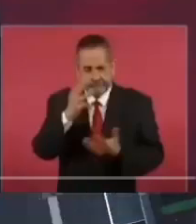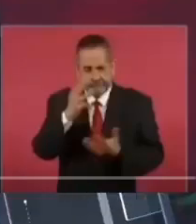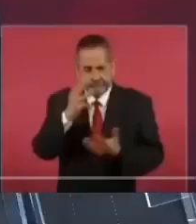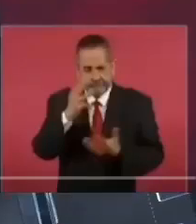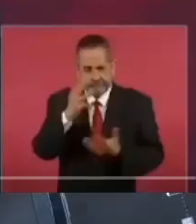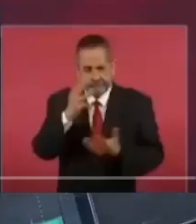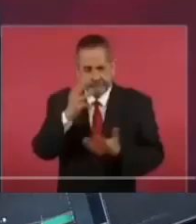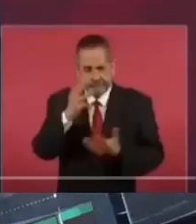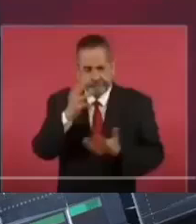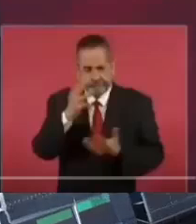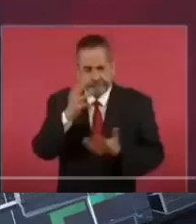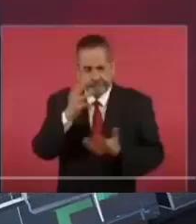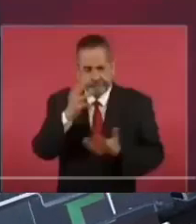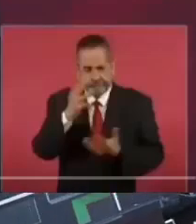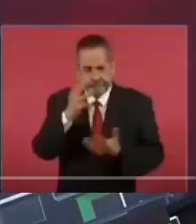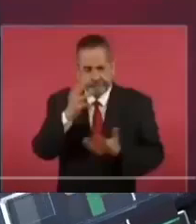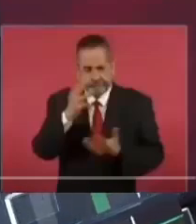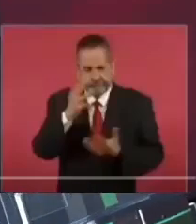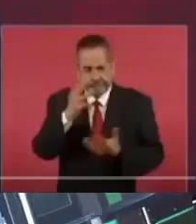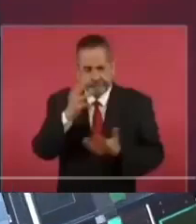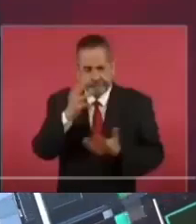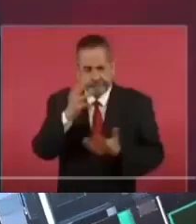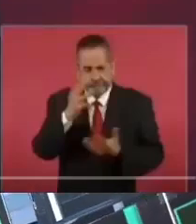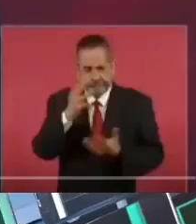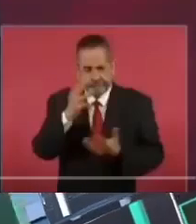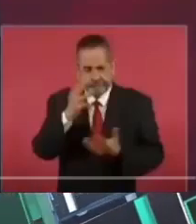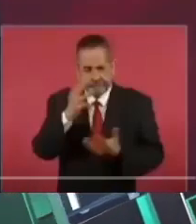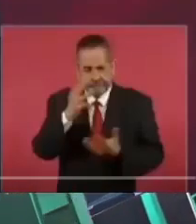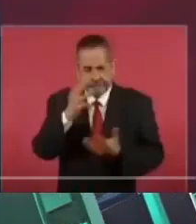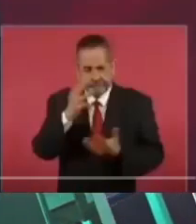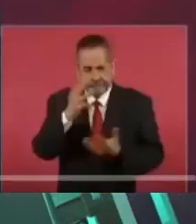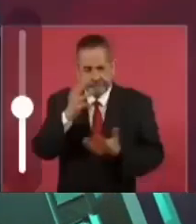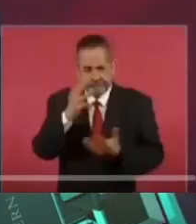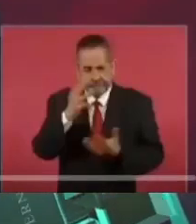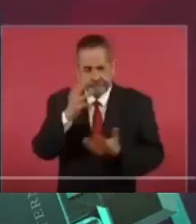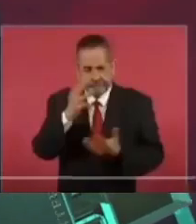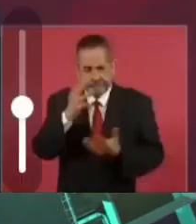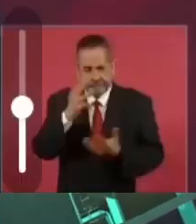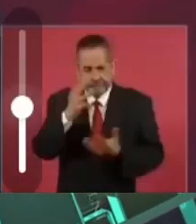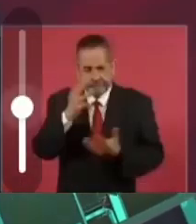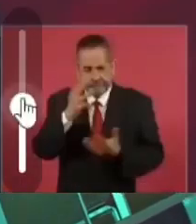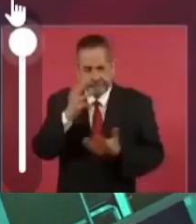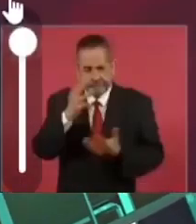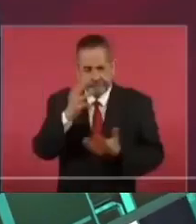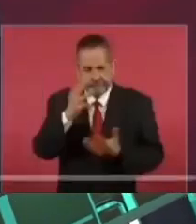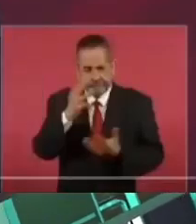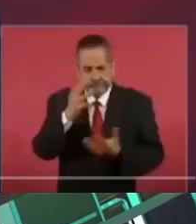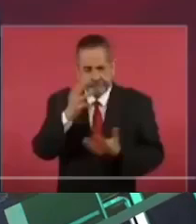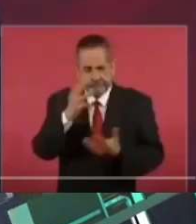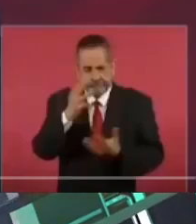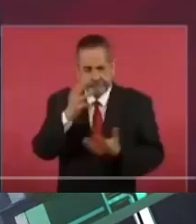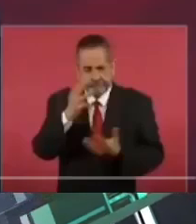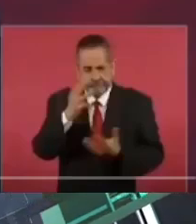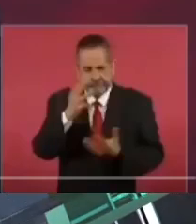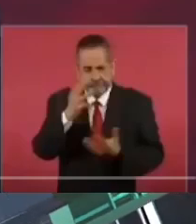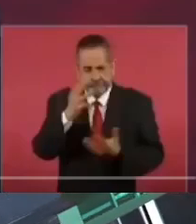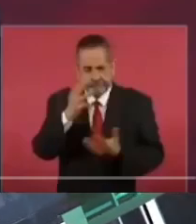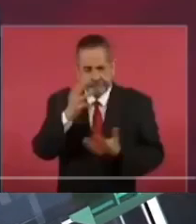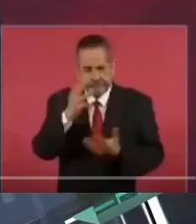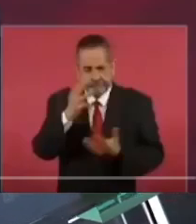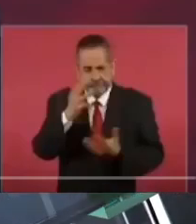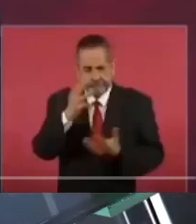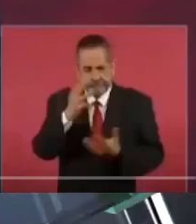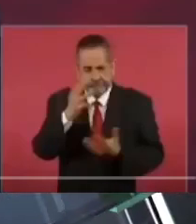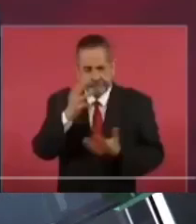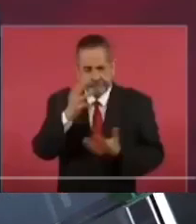final dijeron no, ¿cómo vamos a dar esta lana? Mire, así decía el presidente López Obrador en la mañanera referente a